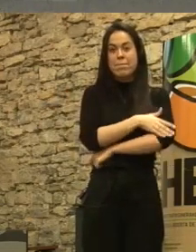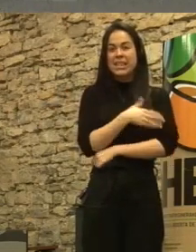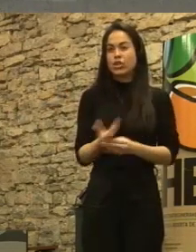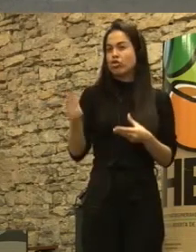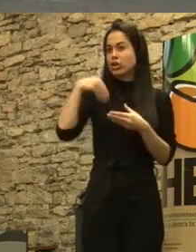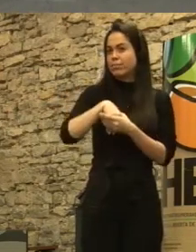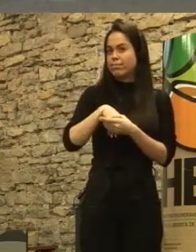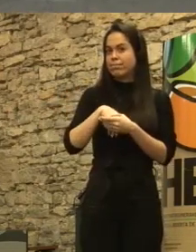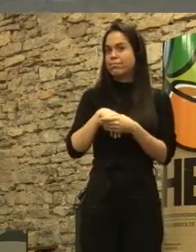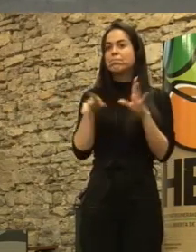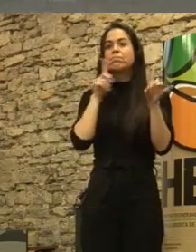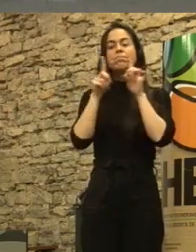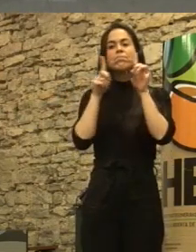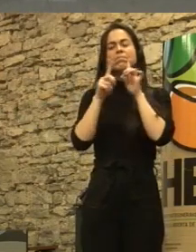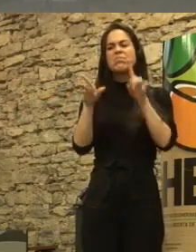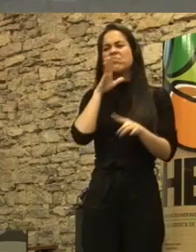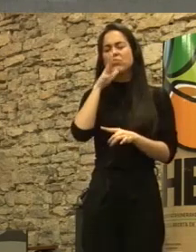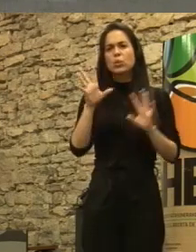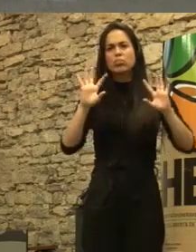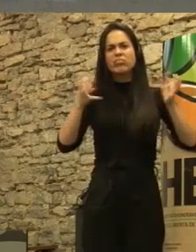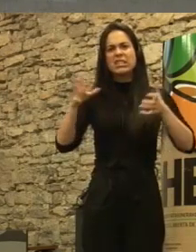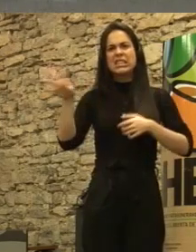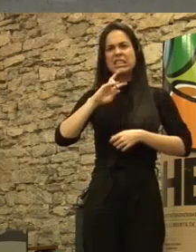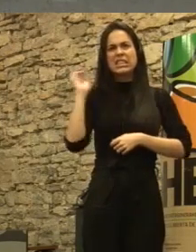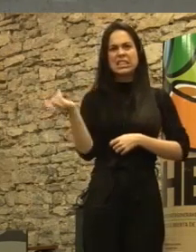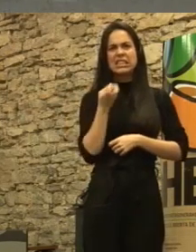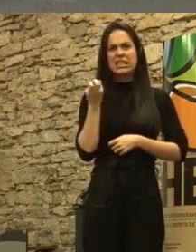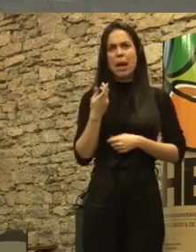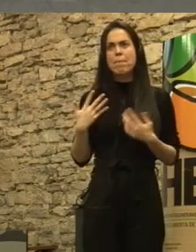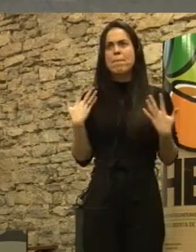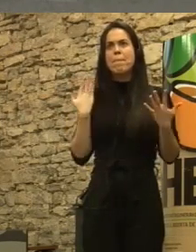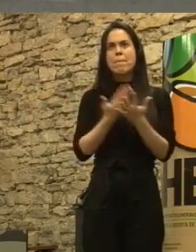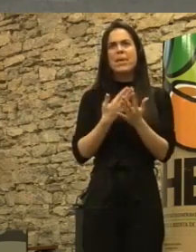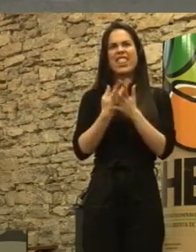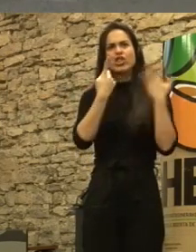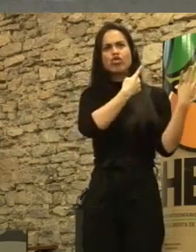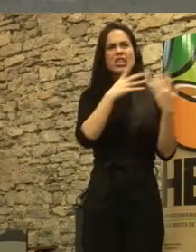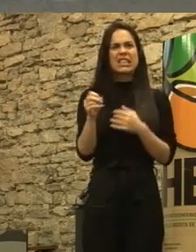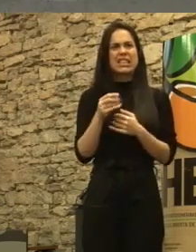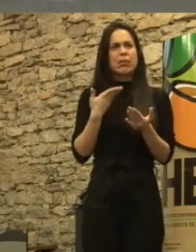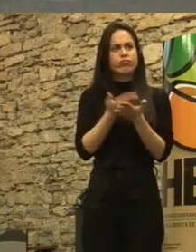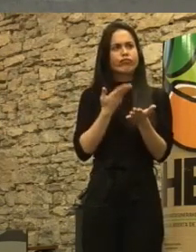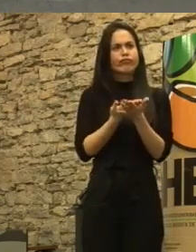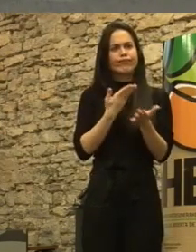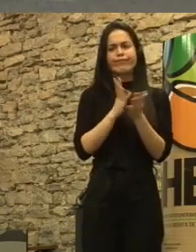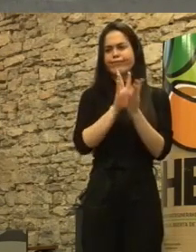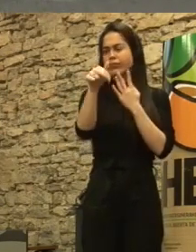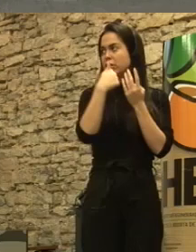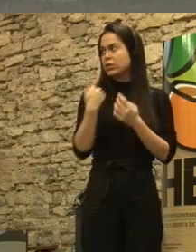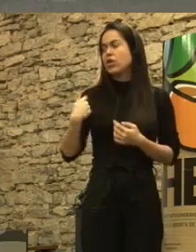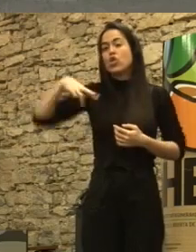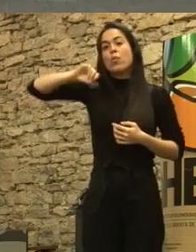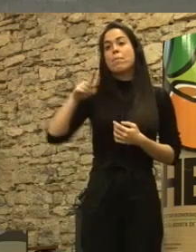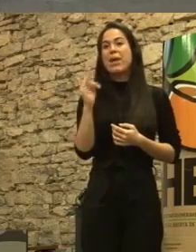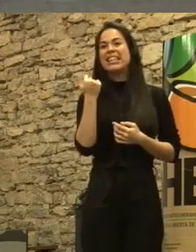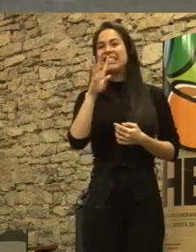creo, porque un determinado periodista de un medio había mandado 60 peticiones de transparencia a Interior en un año. Bueno, yo trabajo en maldita.es, después hablaremos,